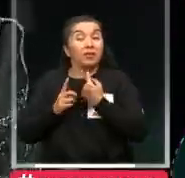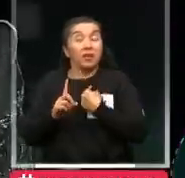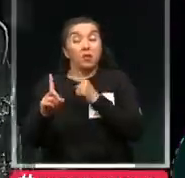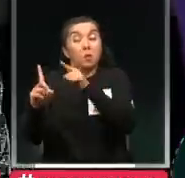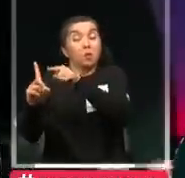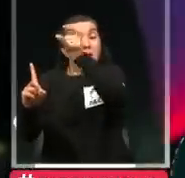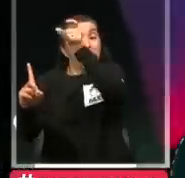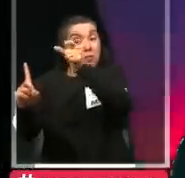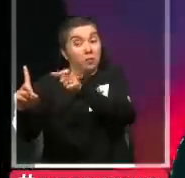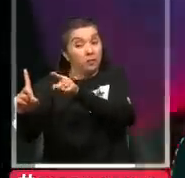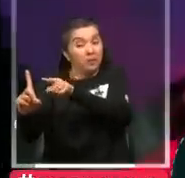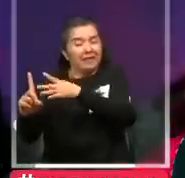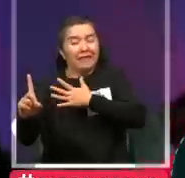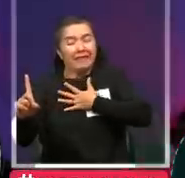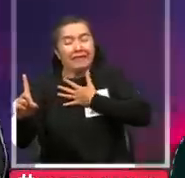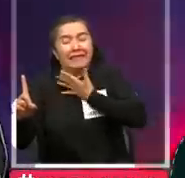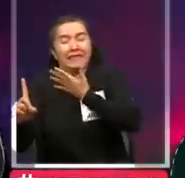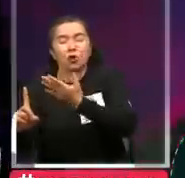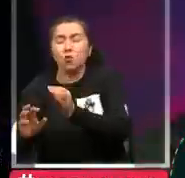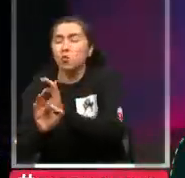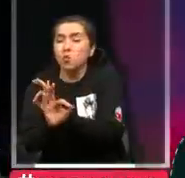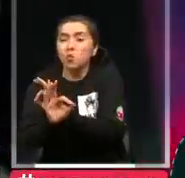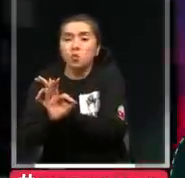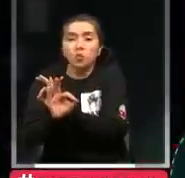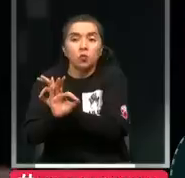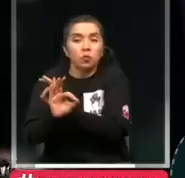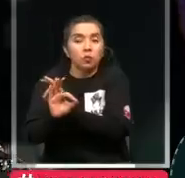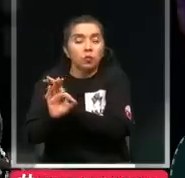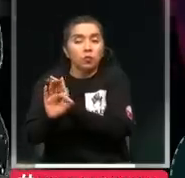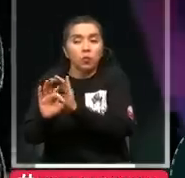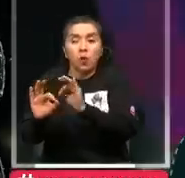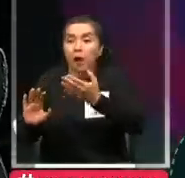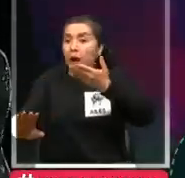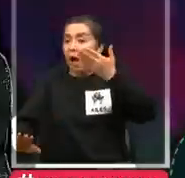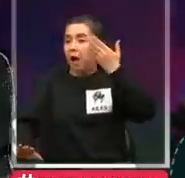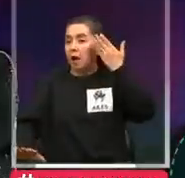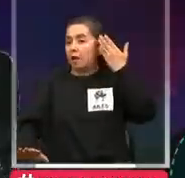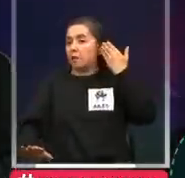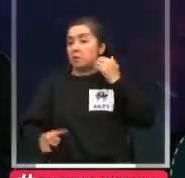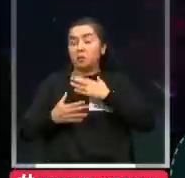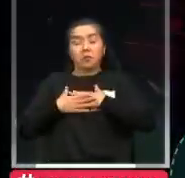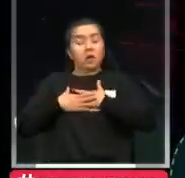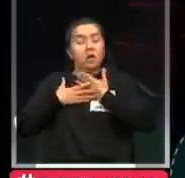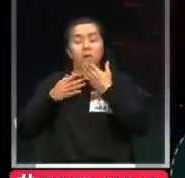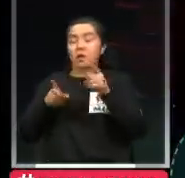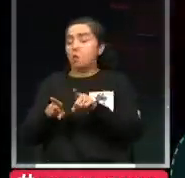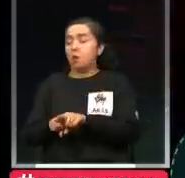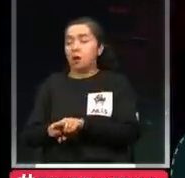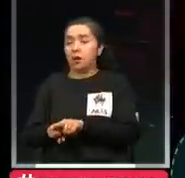estoy sintiendo por alguien lo que jamás he sentido.